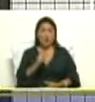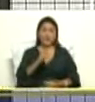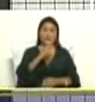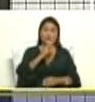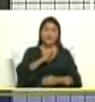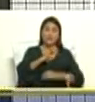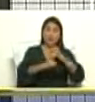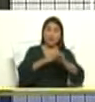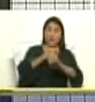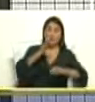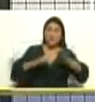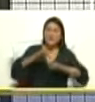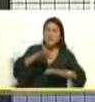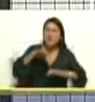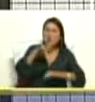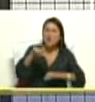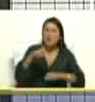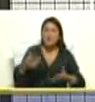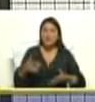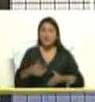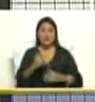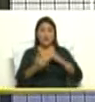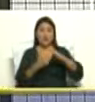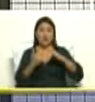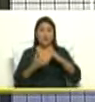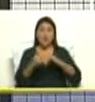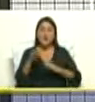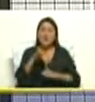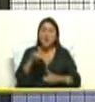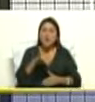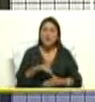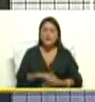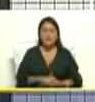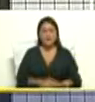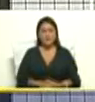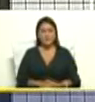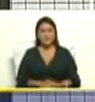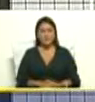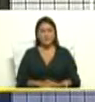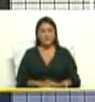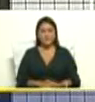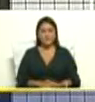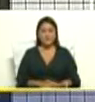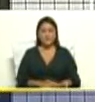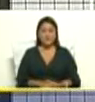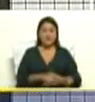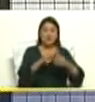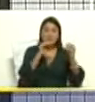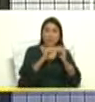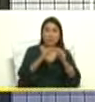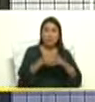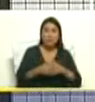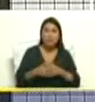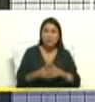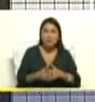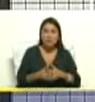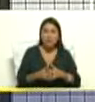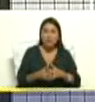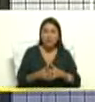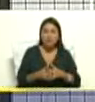Internacional dónde estaban esos organismos que responden al imperialismo y responden a